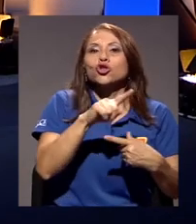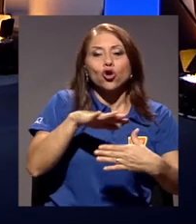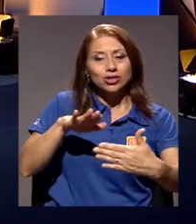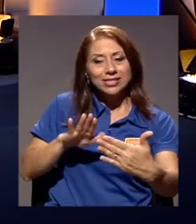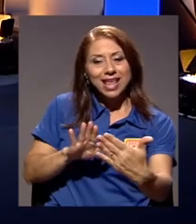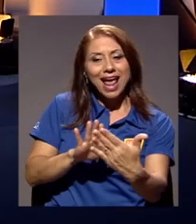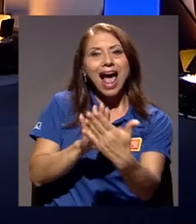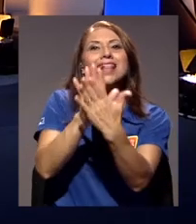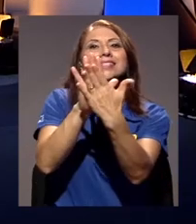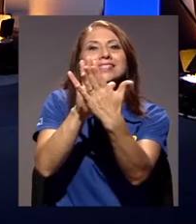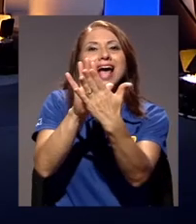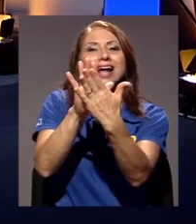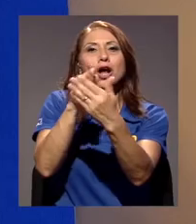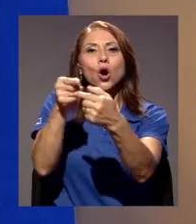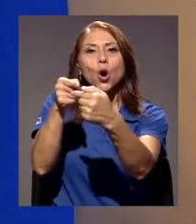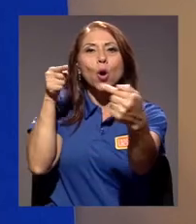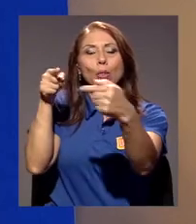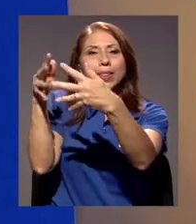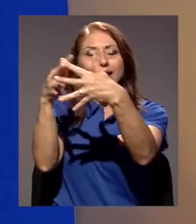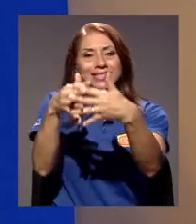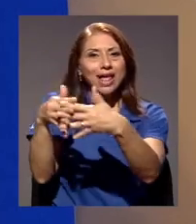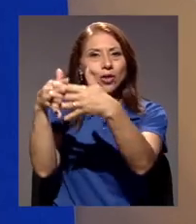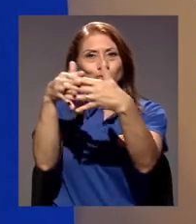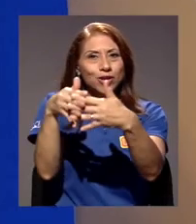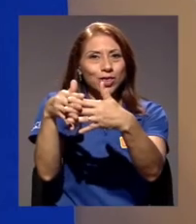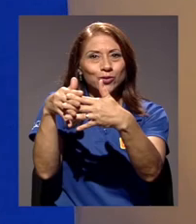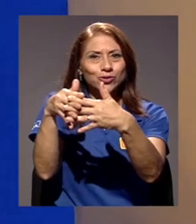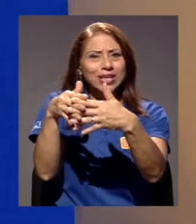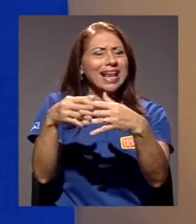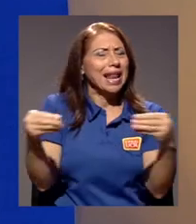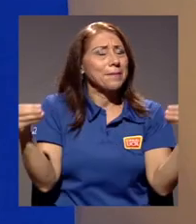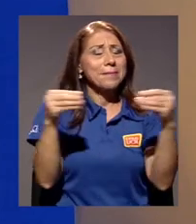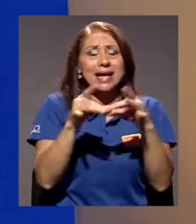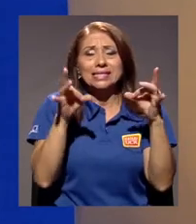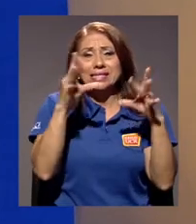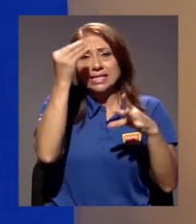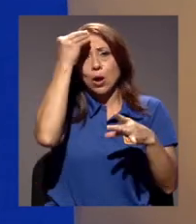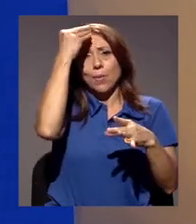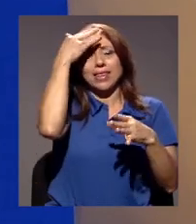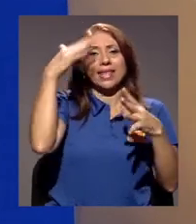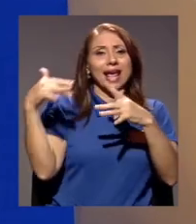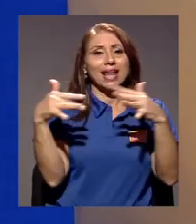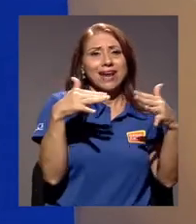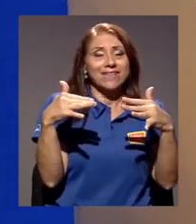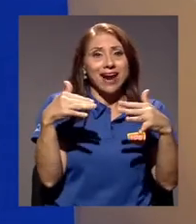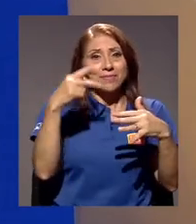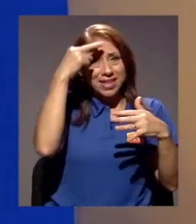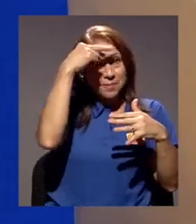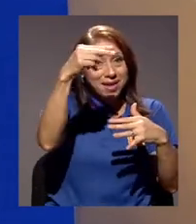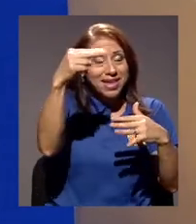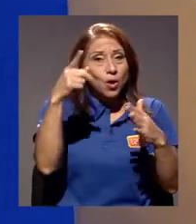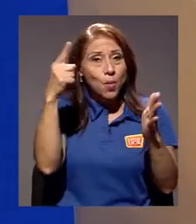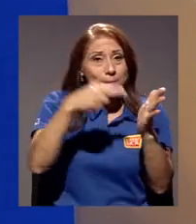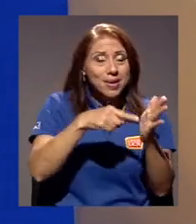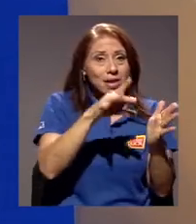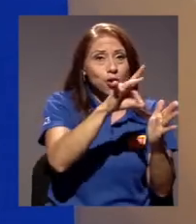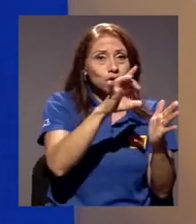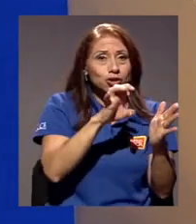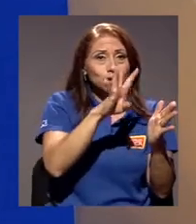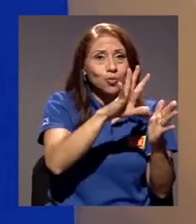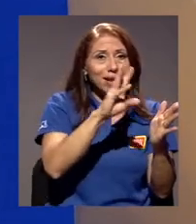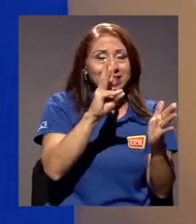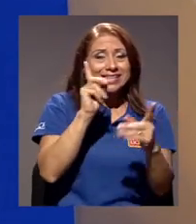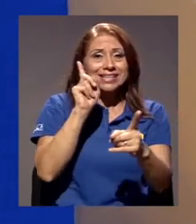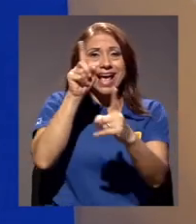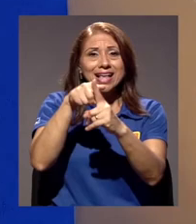en la más traumática guerra que fue la guerra contra mexico de 1846 a 1848